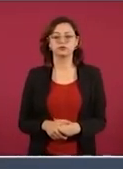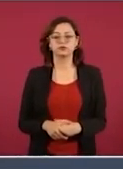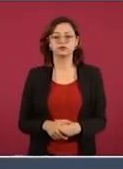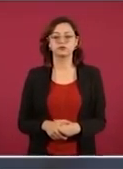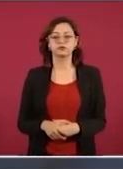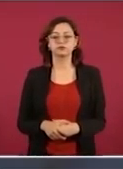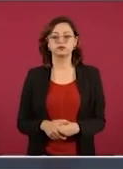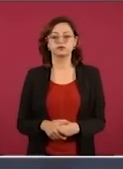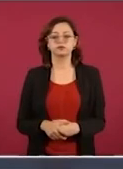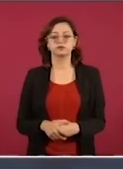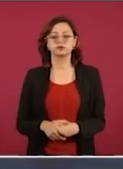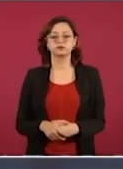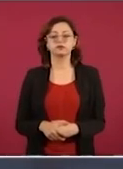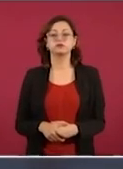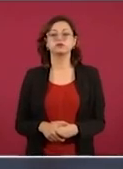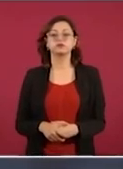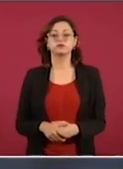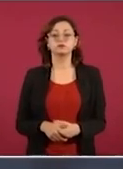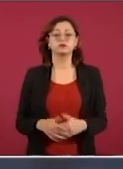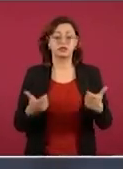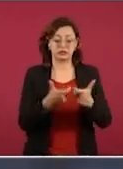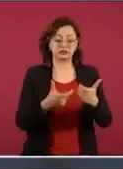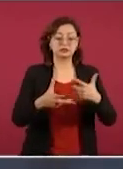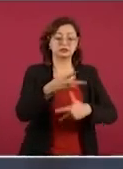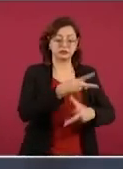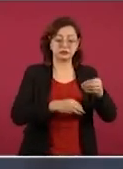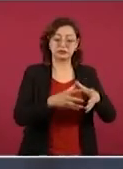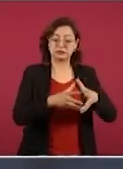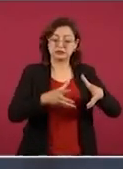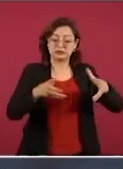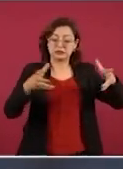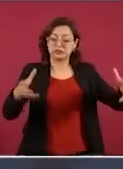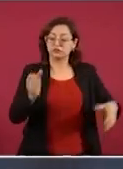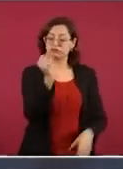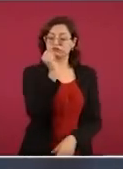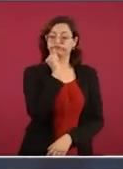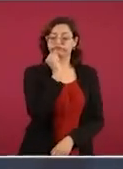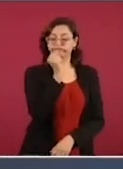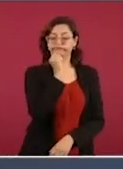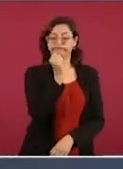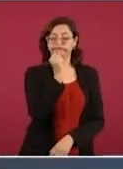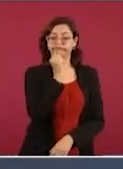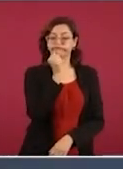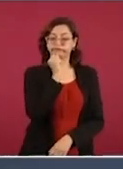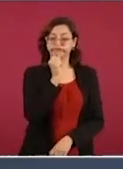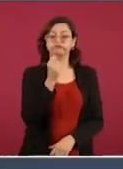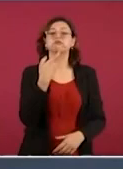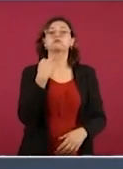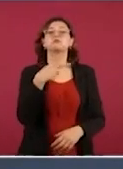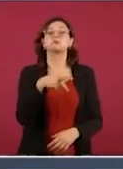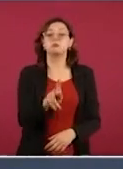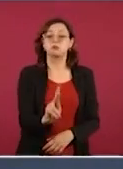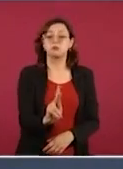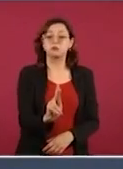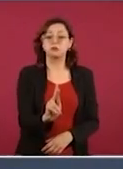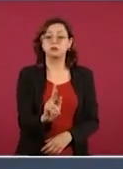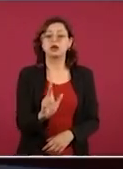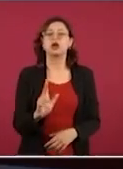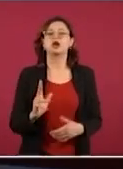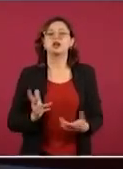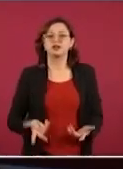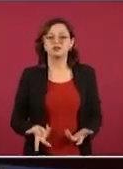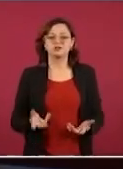no ha habido crecimiento económico como deseamos, pero existe una